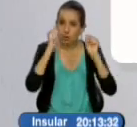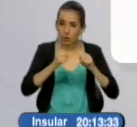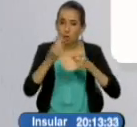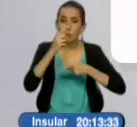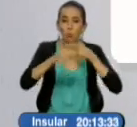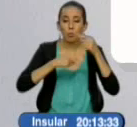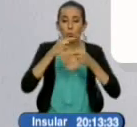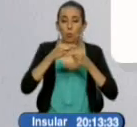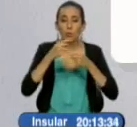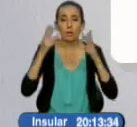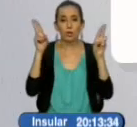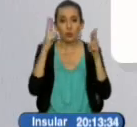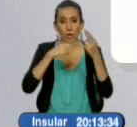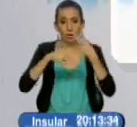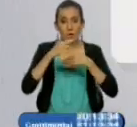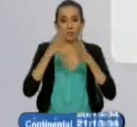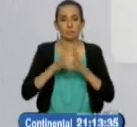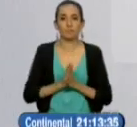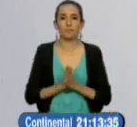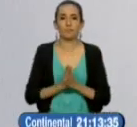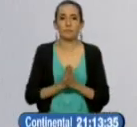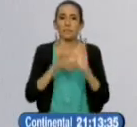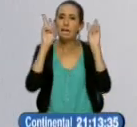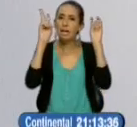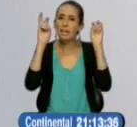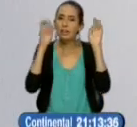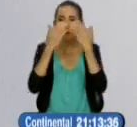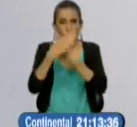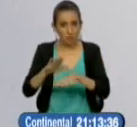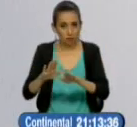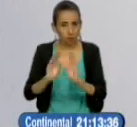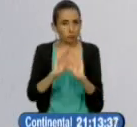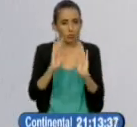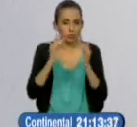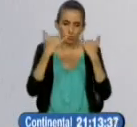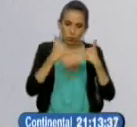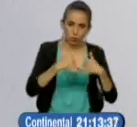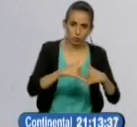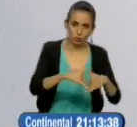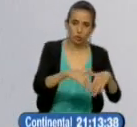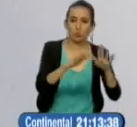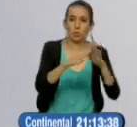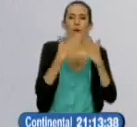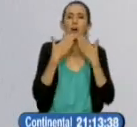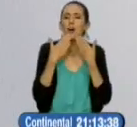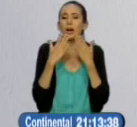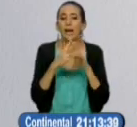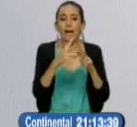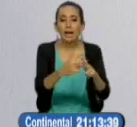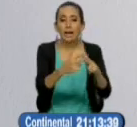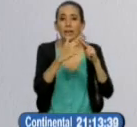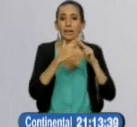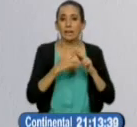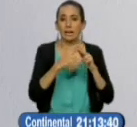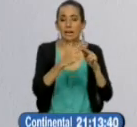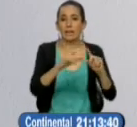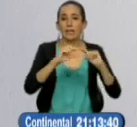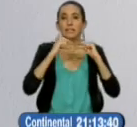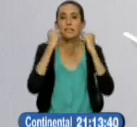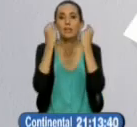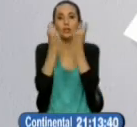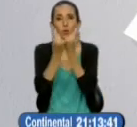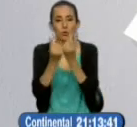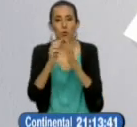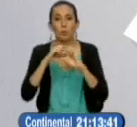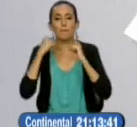ingresos y sus gastos. Pero el tema no termina ahí, sino que, lo que decíamos, existen créditos asociativos para personas que